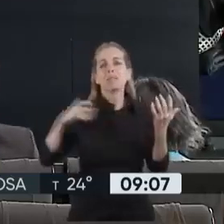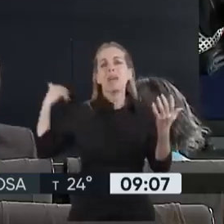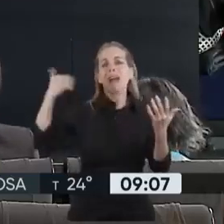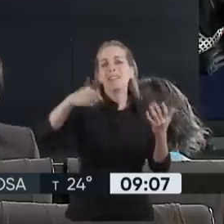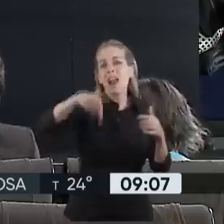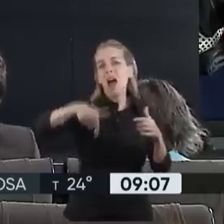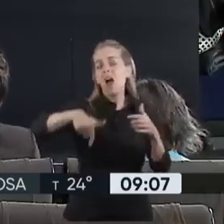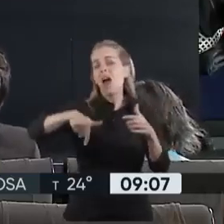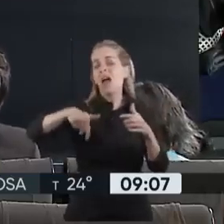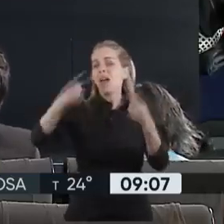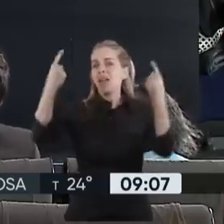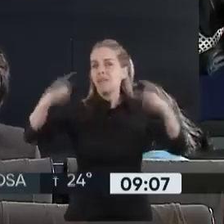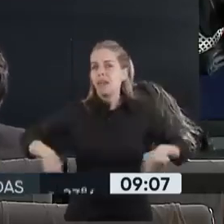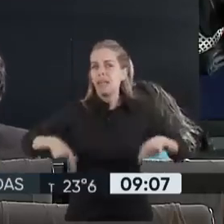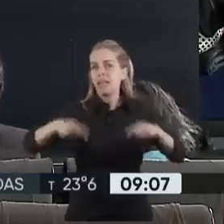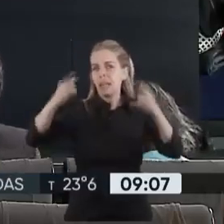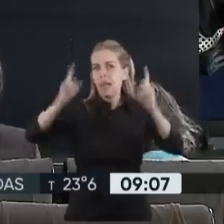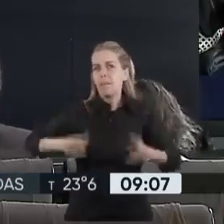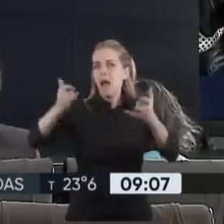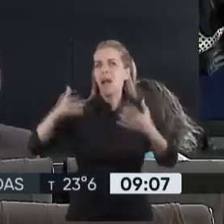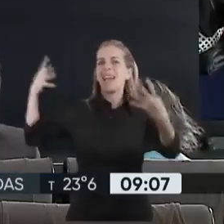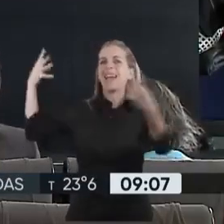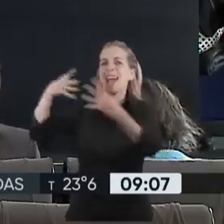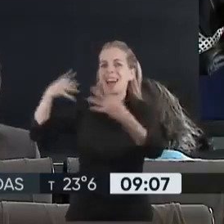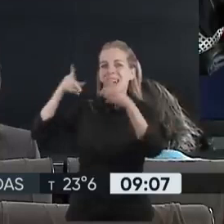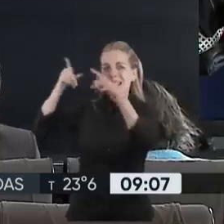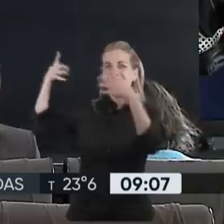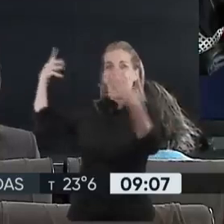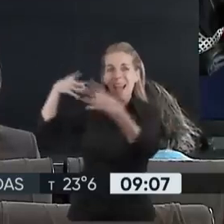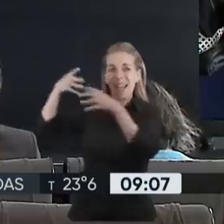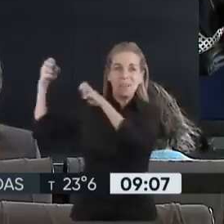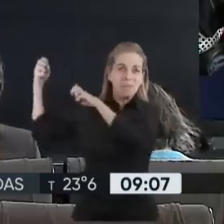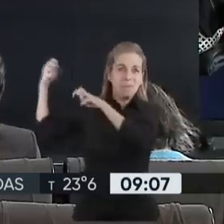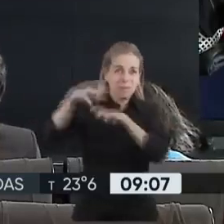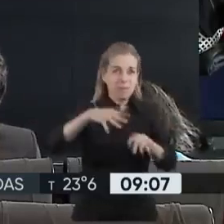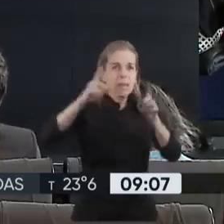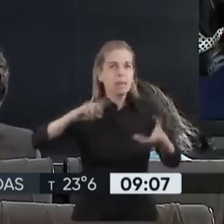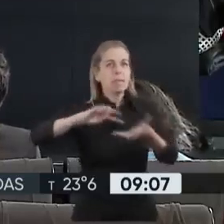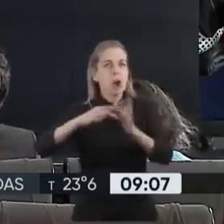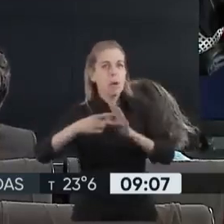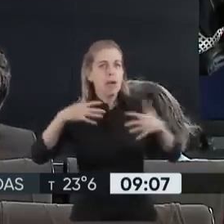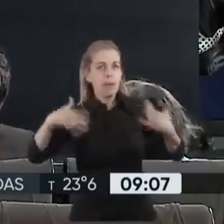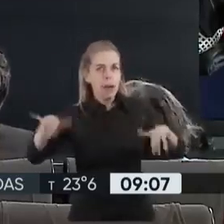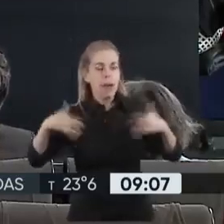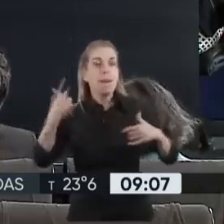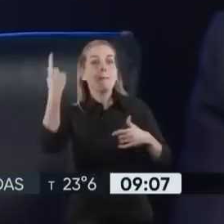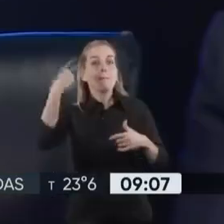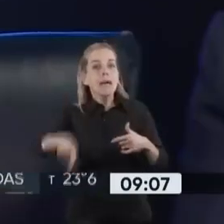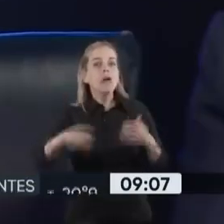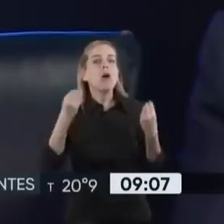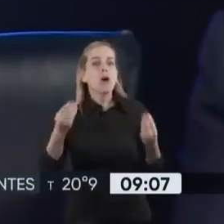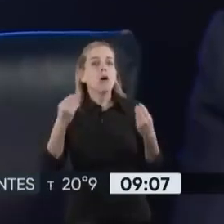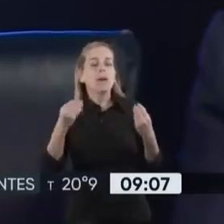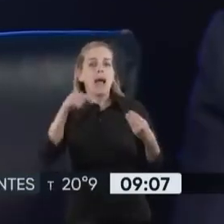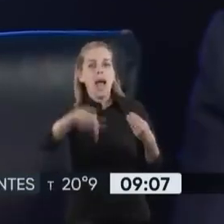inédita de guerra y eso nos afecta nos afecta mucho pero la verdad es que la matriz estructural de argentina está